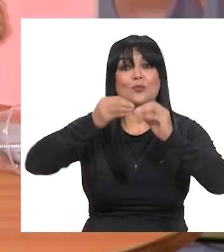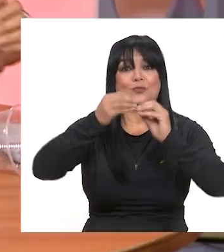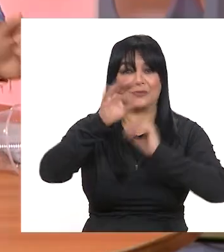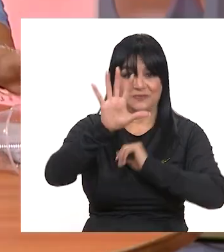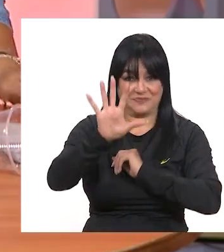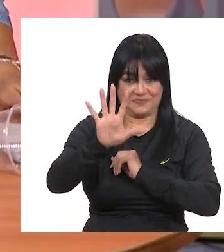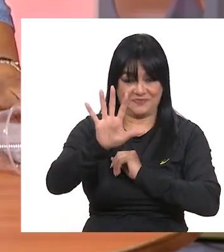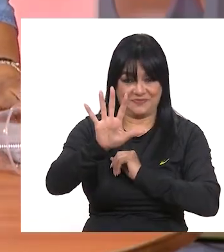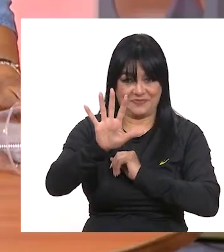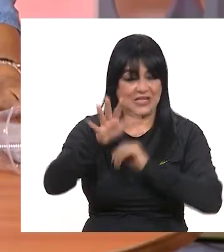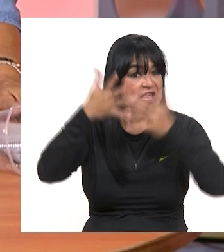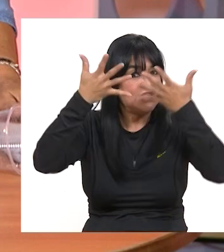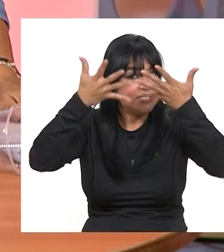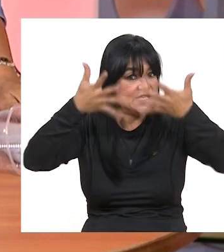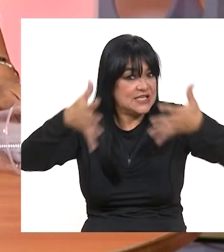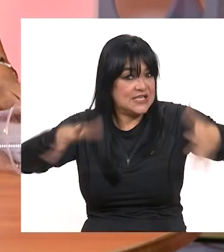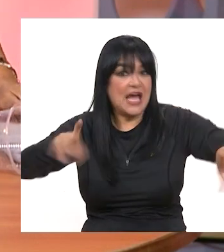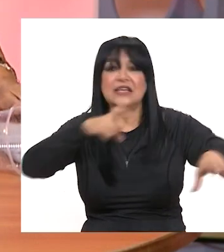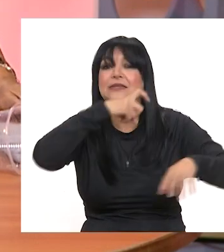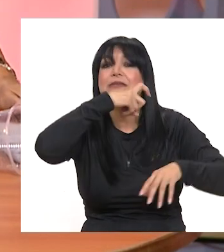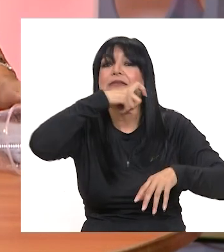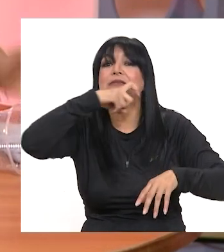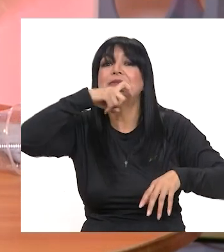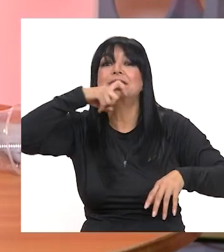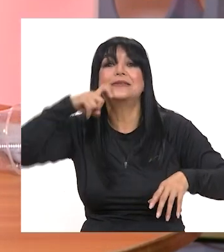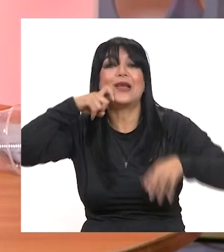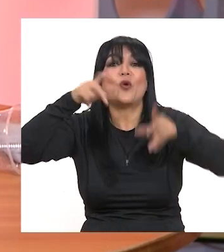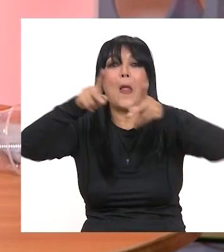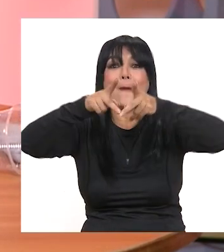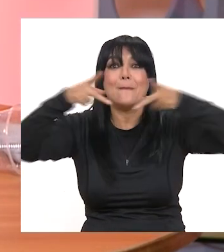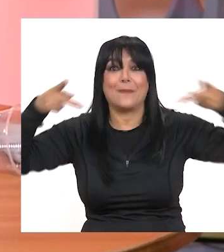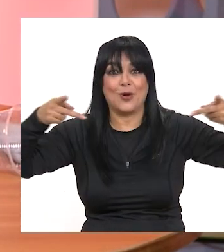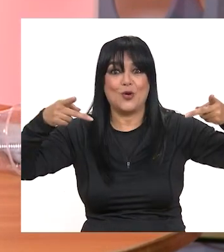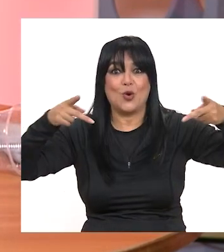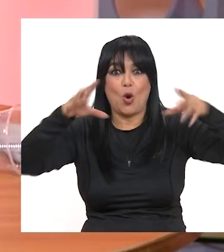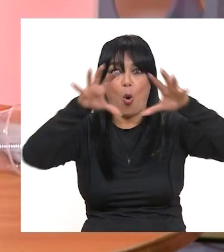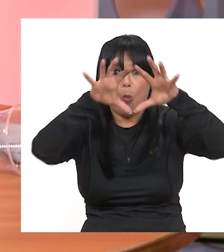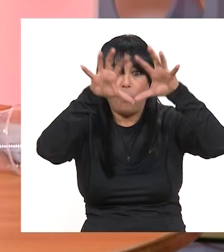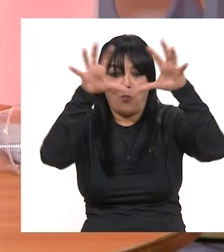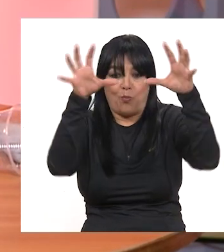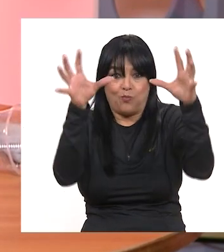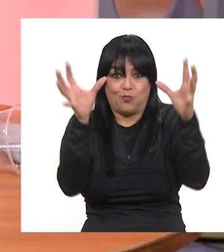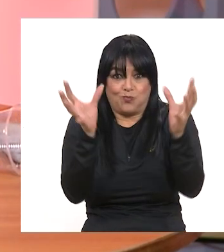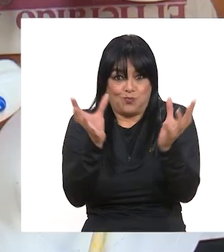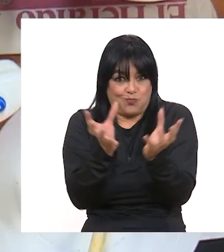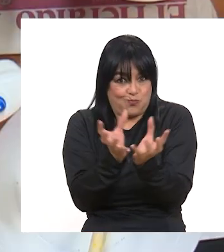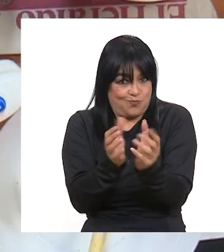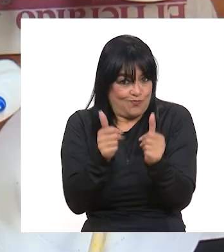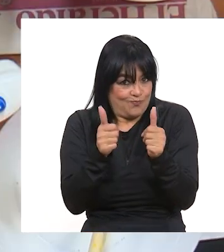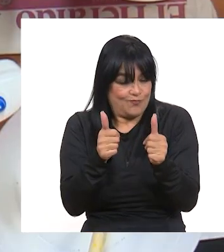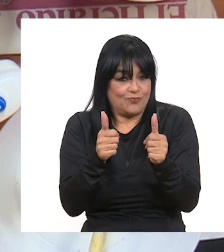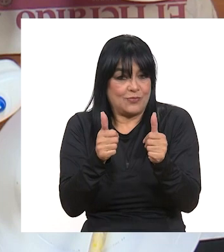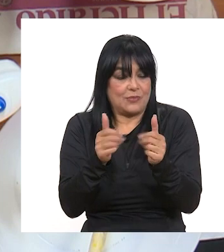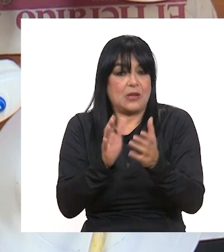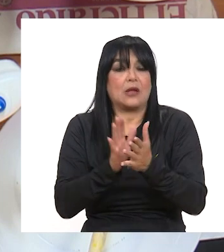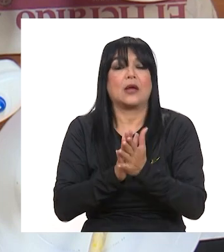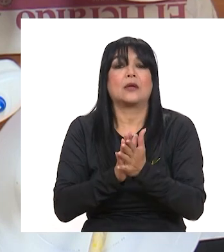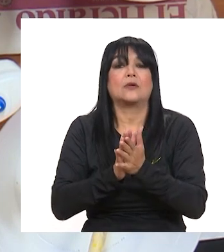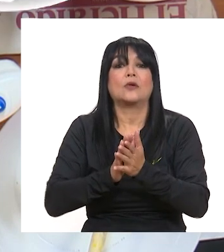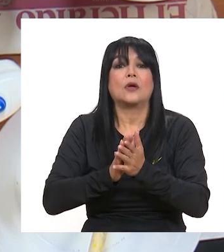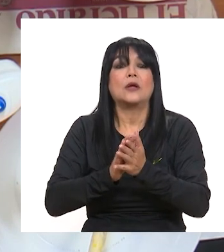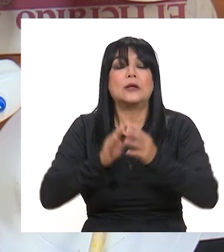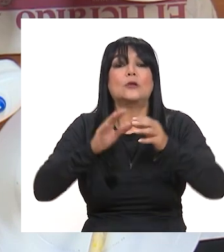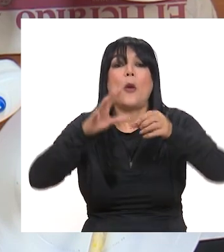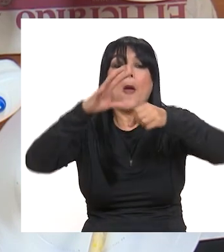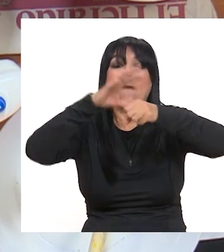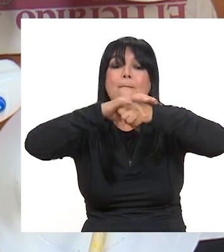Paso 5. Una vez seco todo el periódico y que haya quedado la forma del globo, colocar una